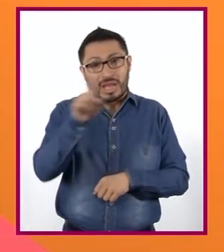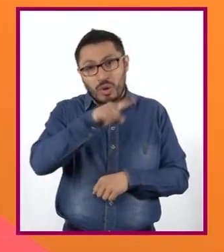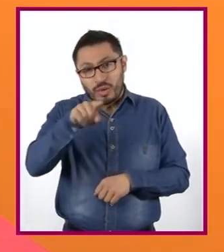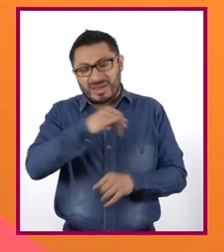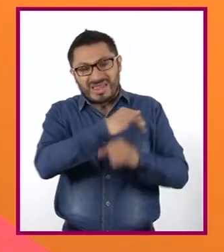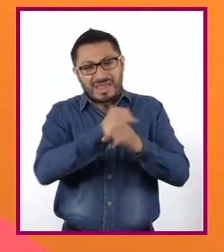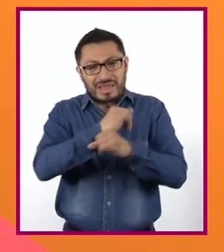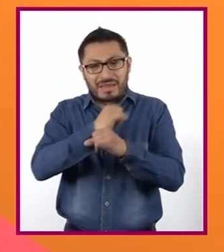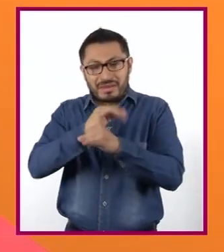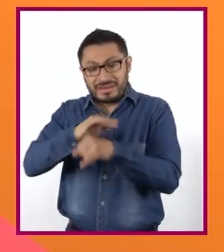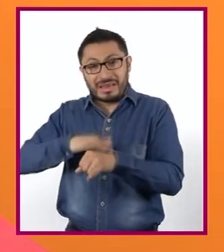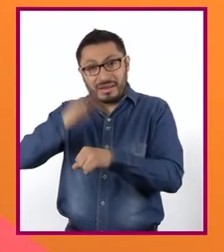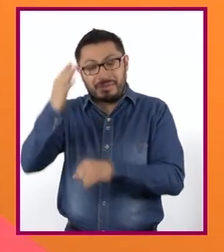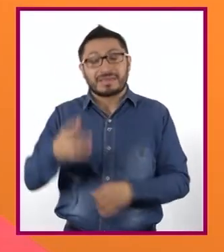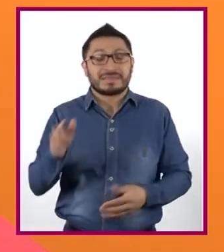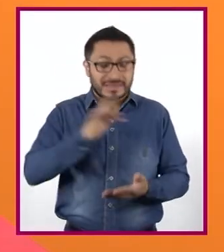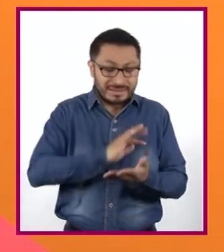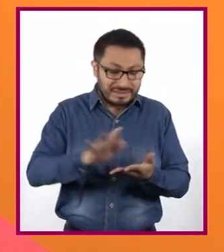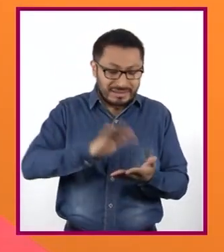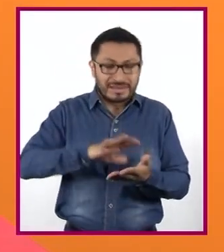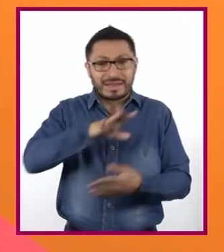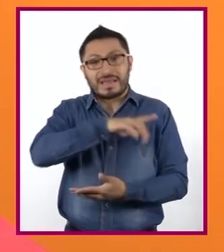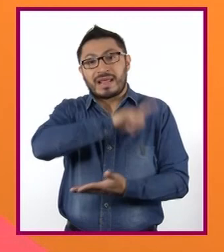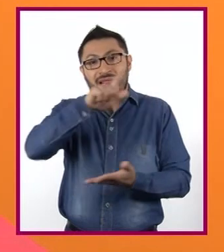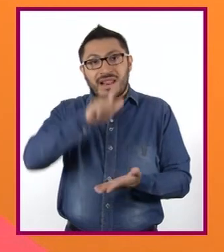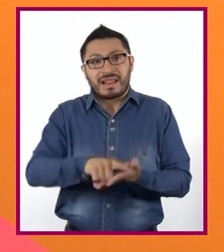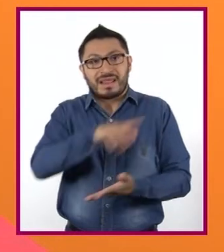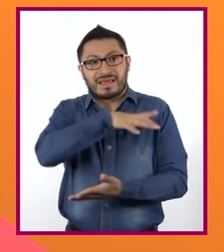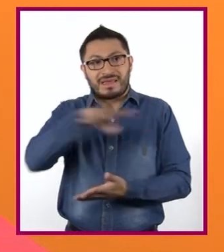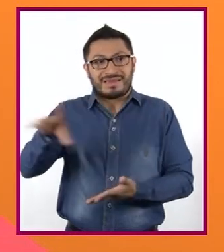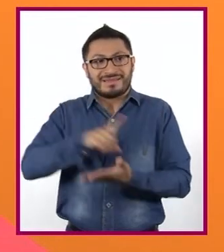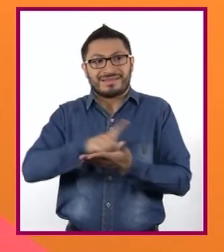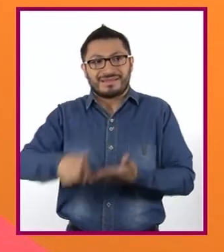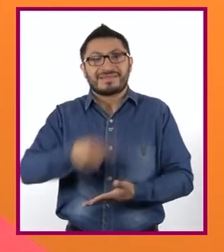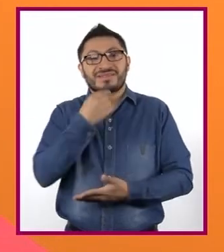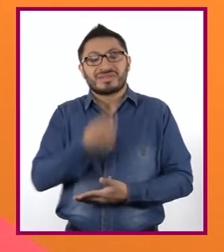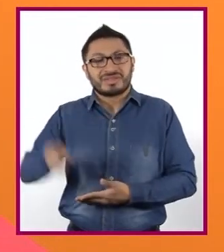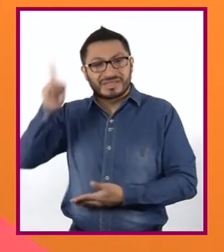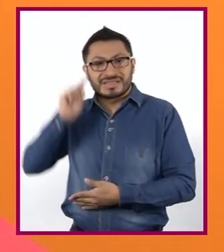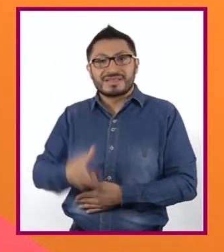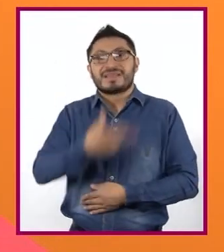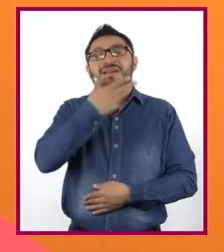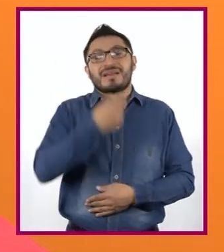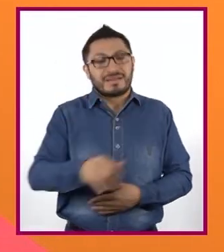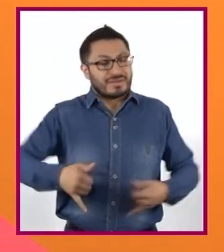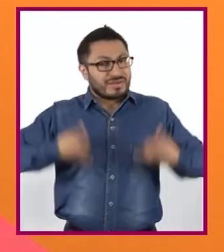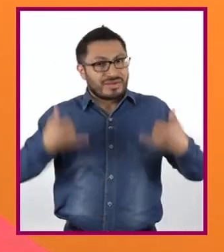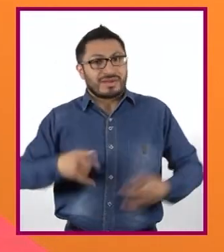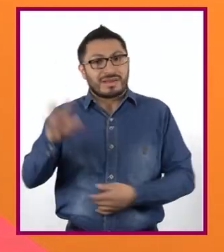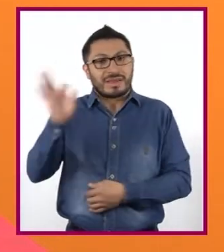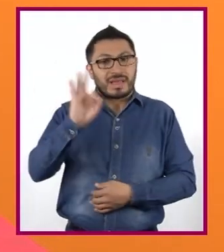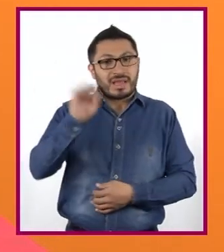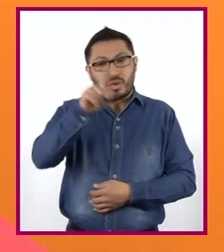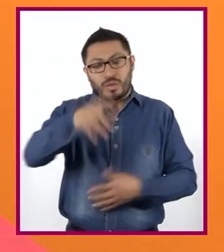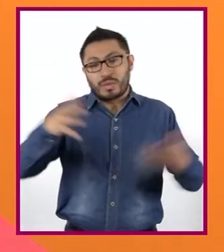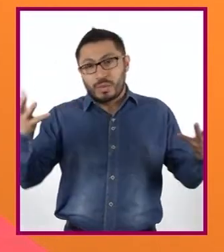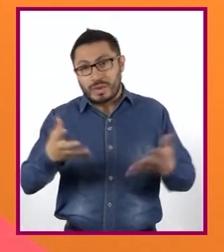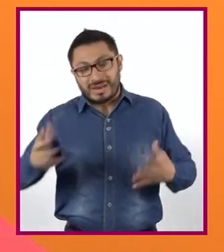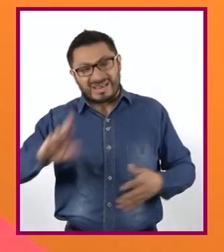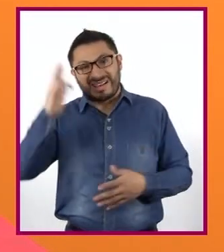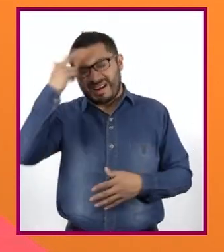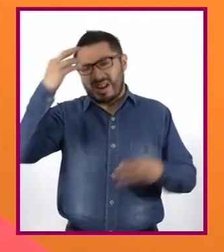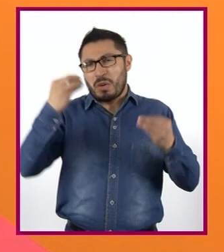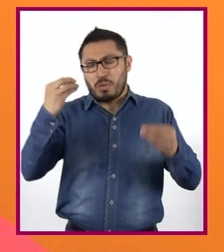más si leen la Ley General de los Derechos de Niñas, Niños y Adolescentes. Cuando lo hagan, tomen en cuenta que hay mucho por